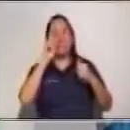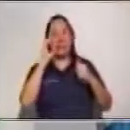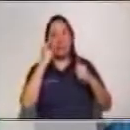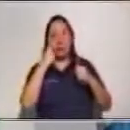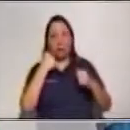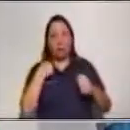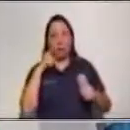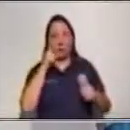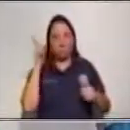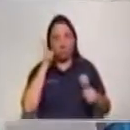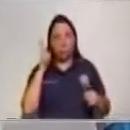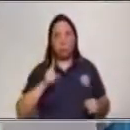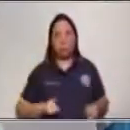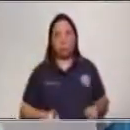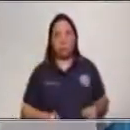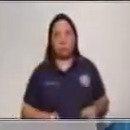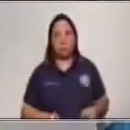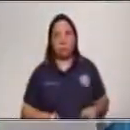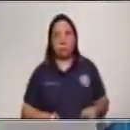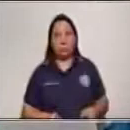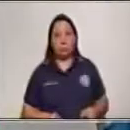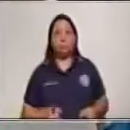son,